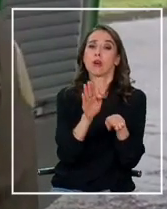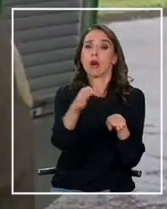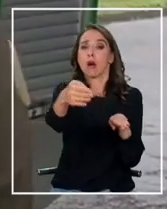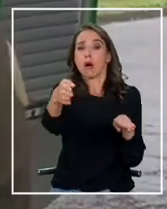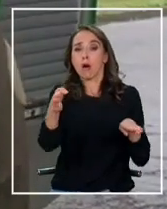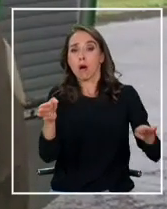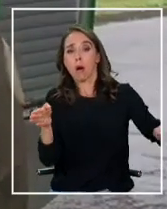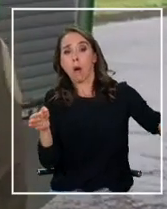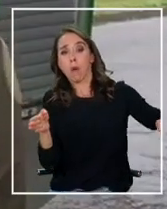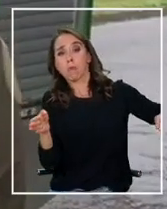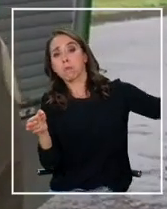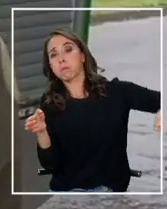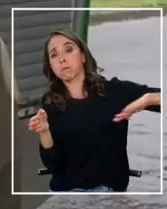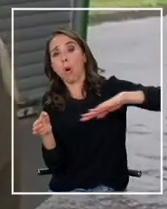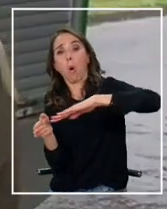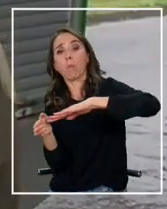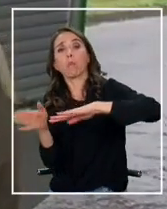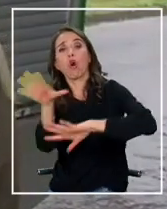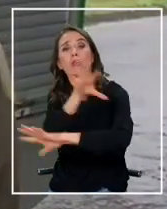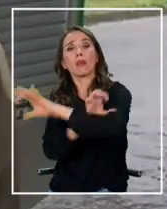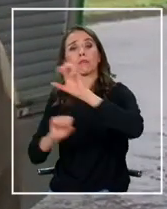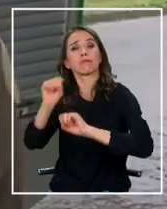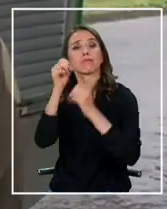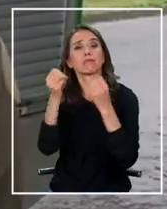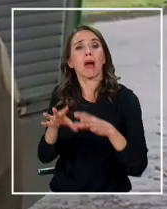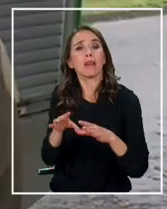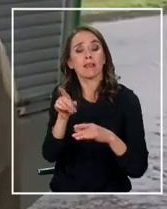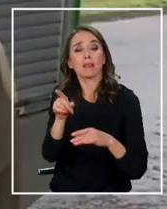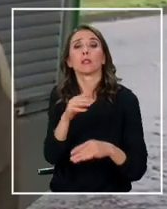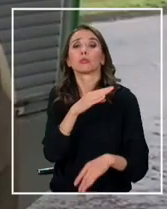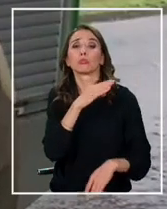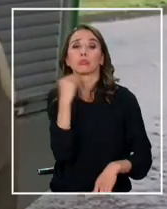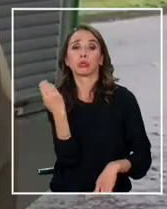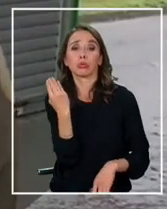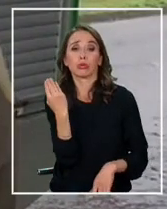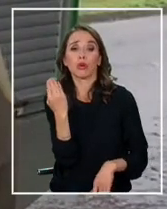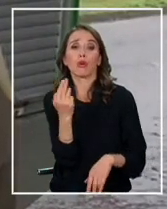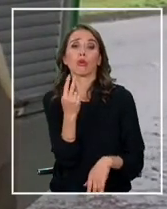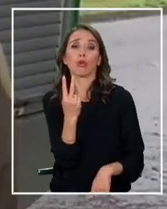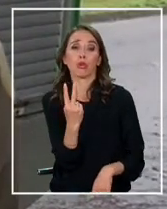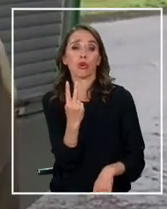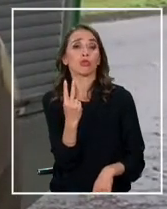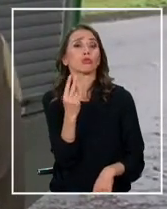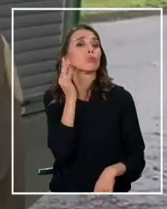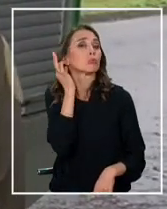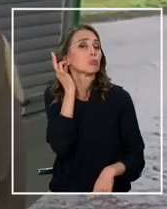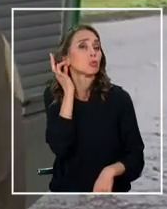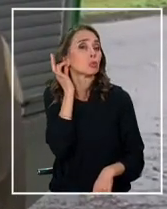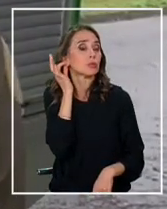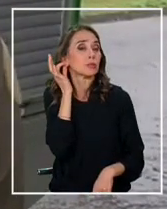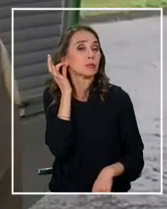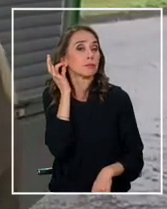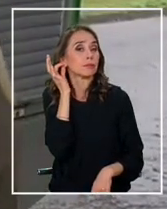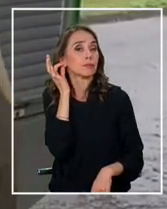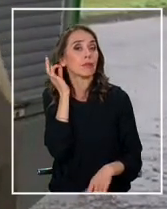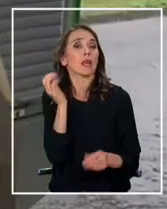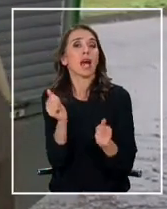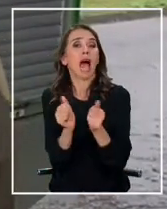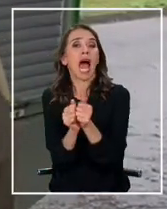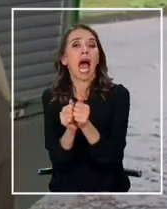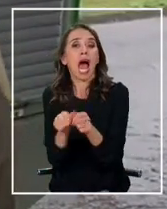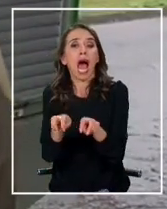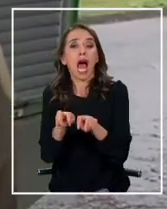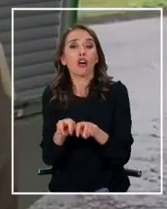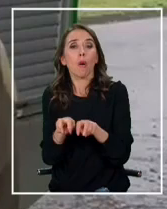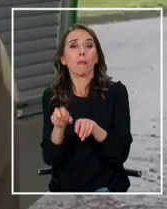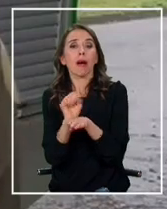derecho, impactando una barrera de contención. De este accidente, lamentablemente, fallecen en el lugar dos personas de sexo femenino, que eran las acompañantes